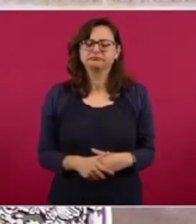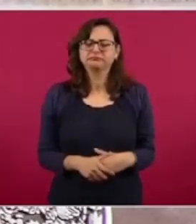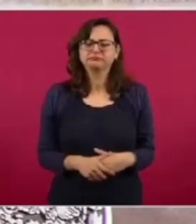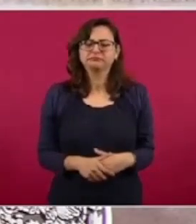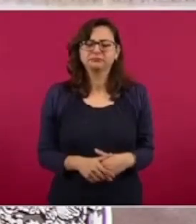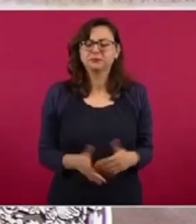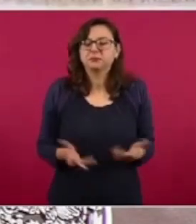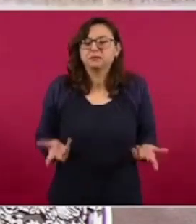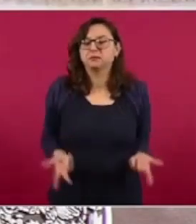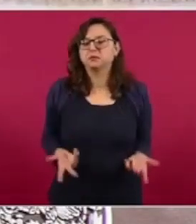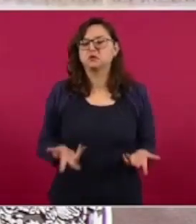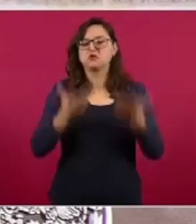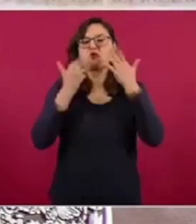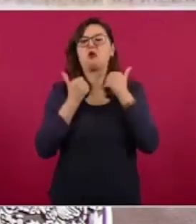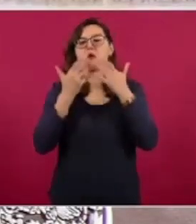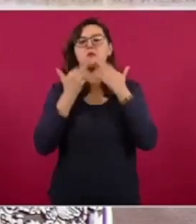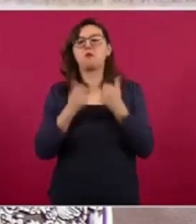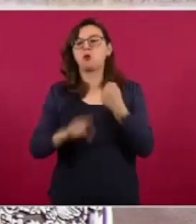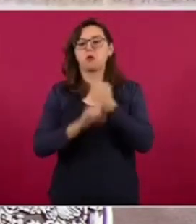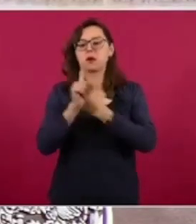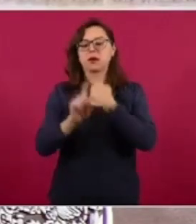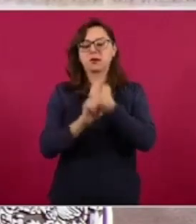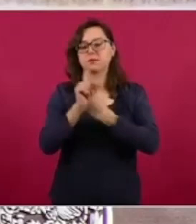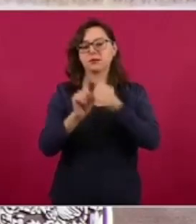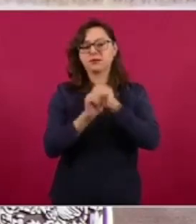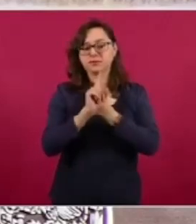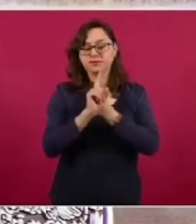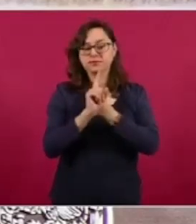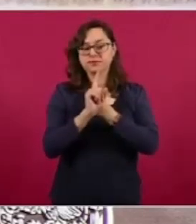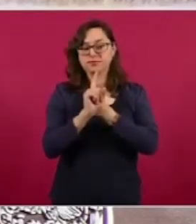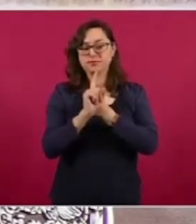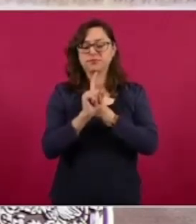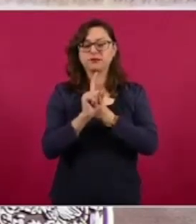no hay ningún problema. Y